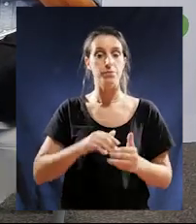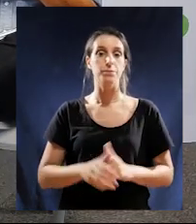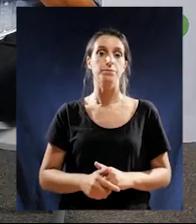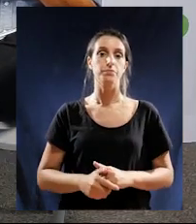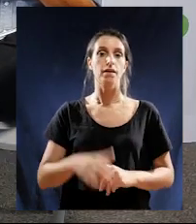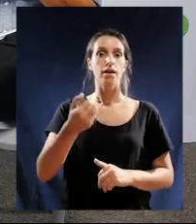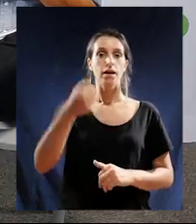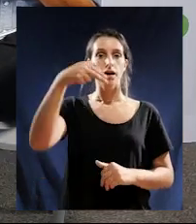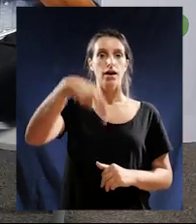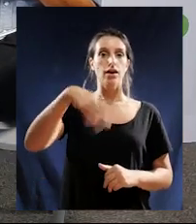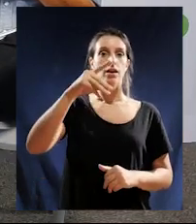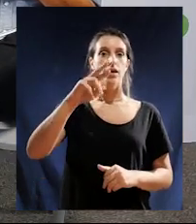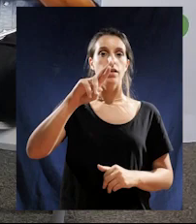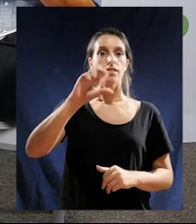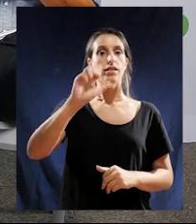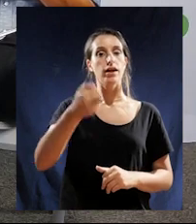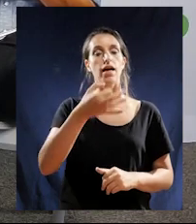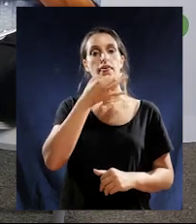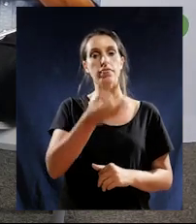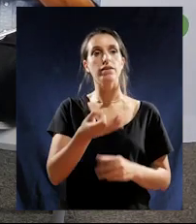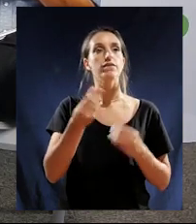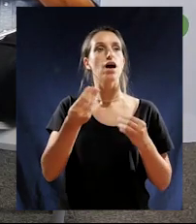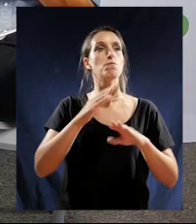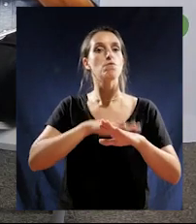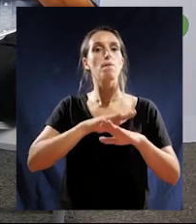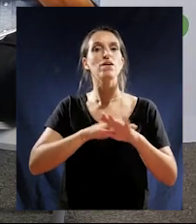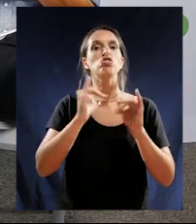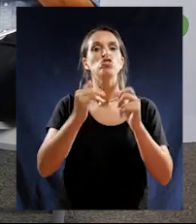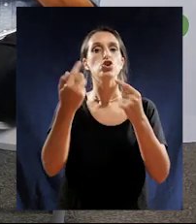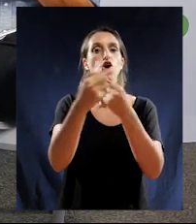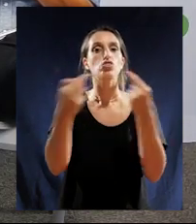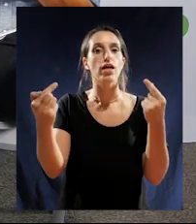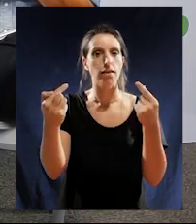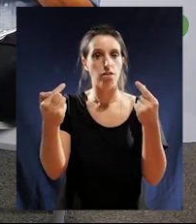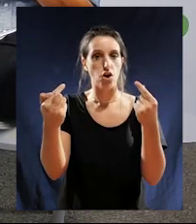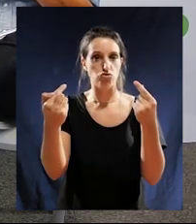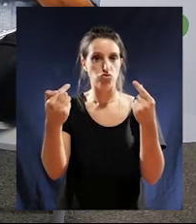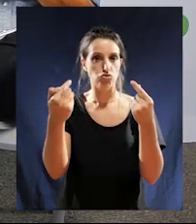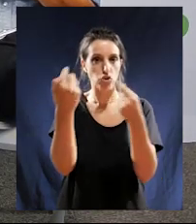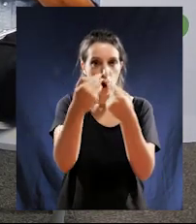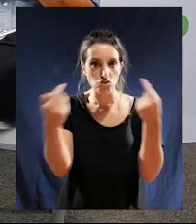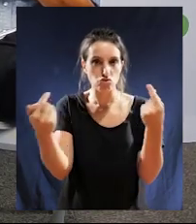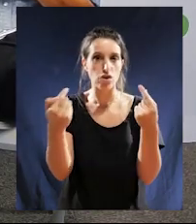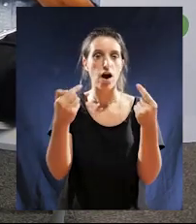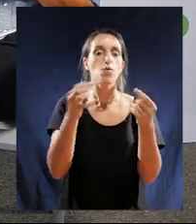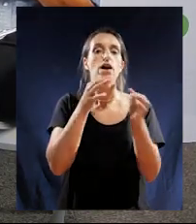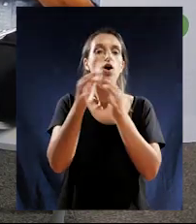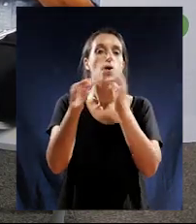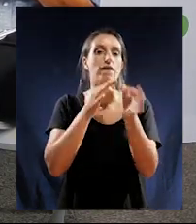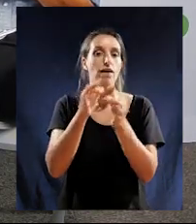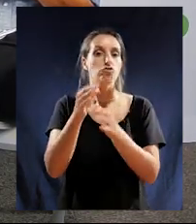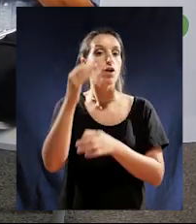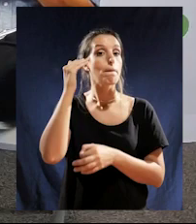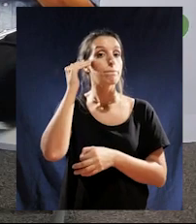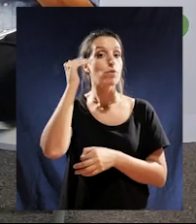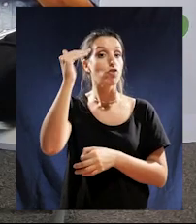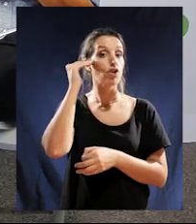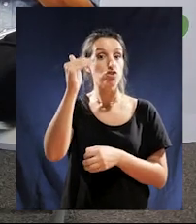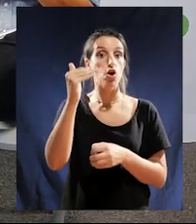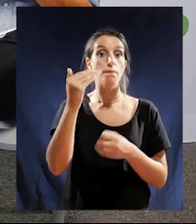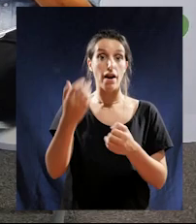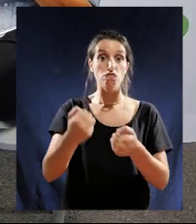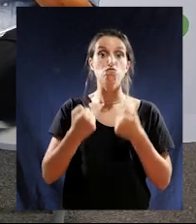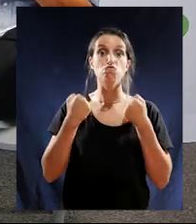hacías referencia al tiempo de los afectos más allá de los contenidos que se puedan aprender. ¿Qué recomendaciones haría a los docentes